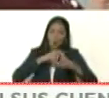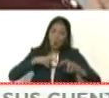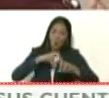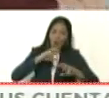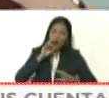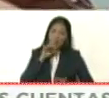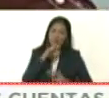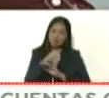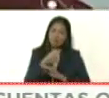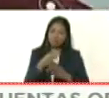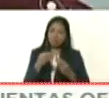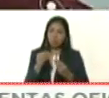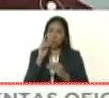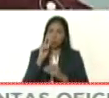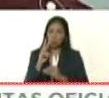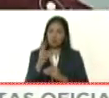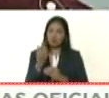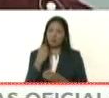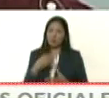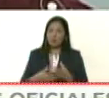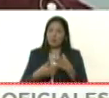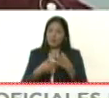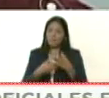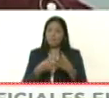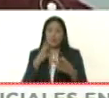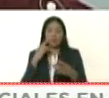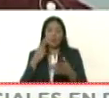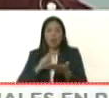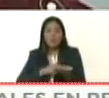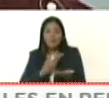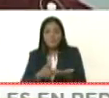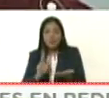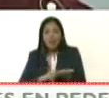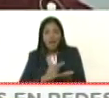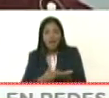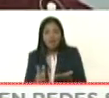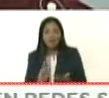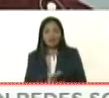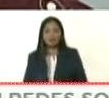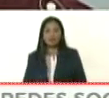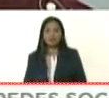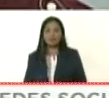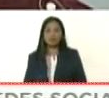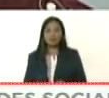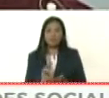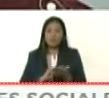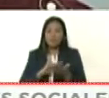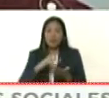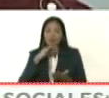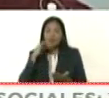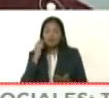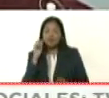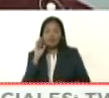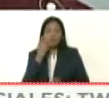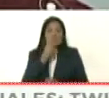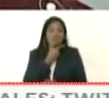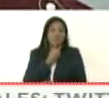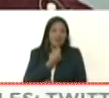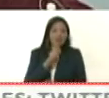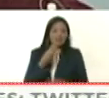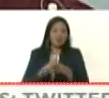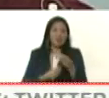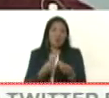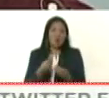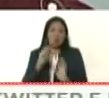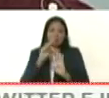para generar lo que es ese producto que usted tiene en sus manos, que fácilmente se puede producir muy fácilmente, es a